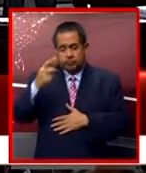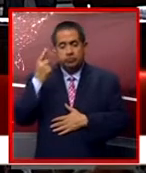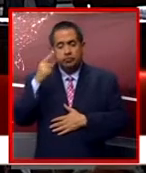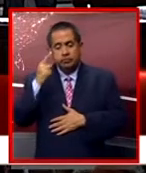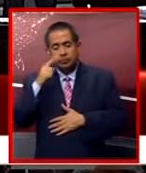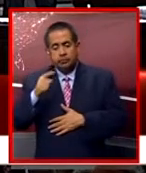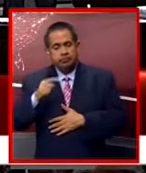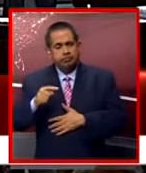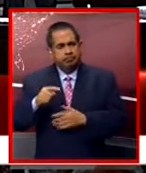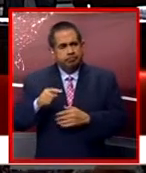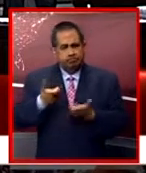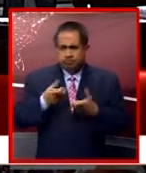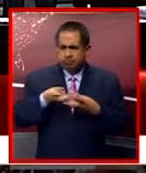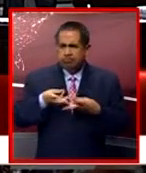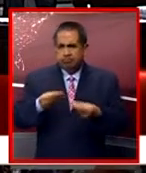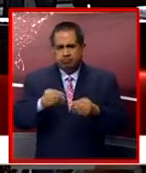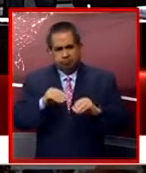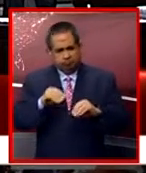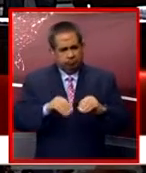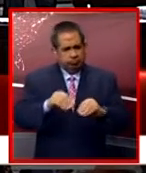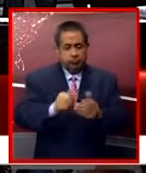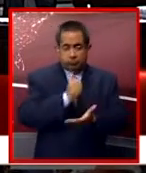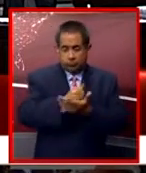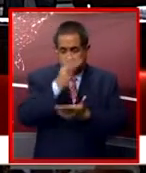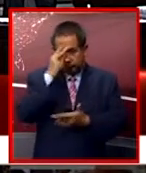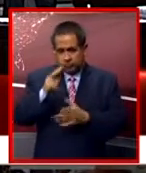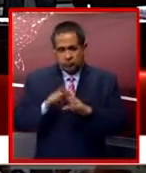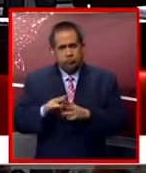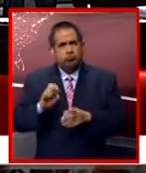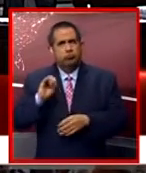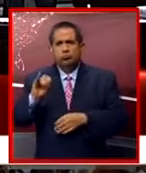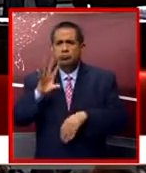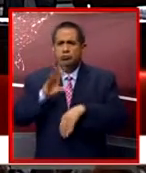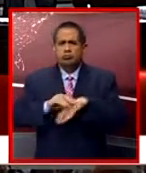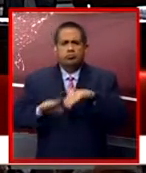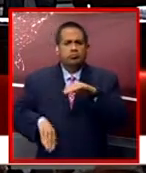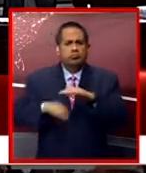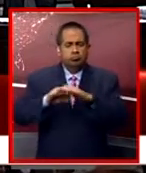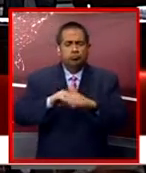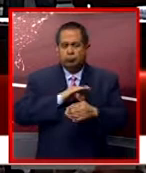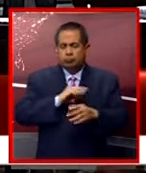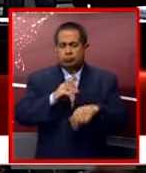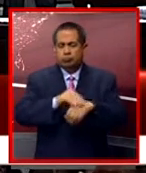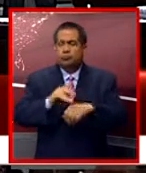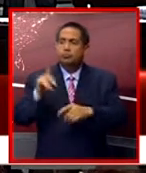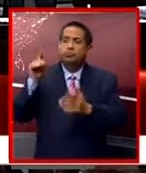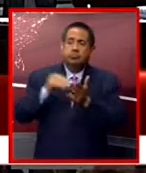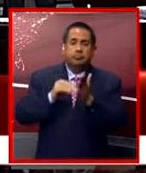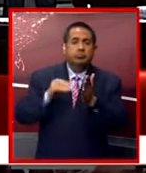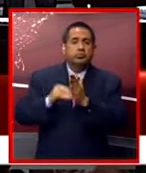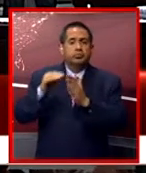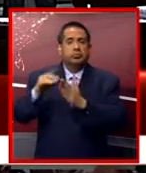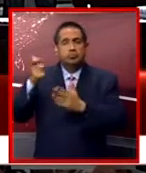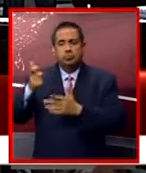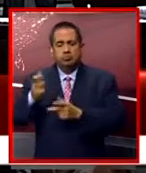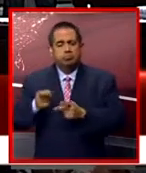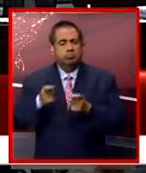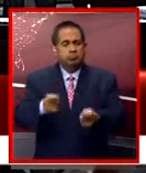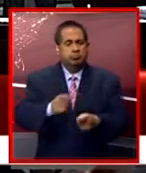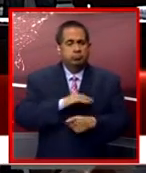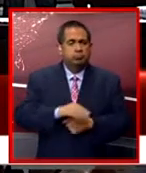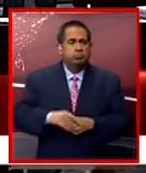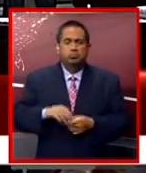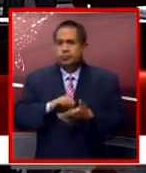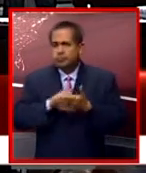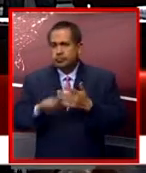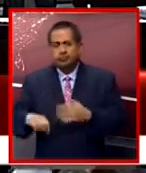tenga operatividad en la reconstrucción, le estamos autorizando un techo de endeudamiento adicional en 1,000 millones de pesos. Para estados